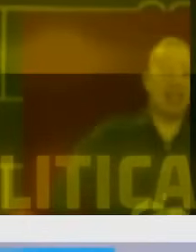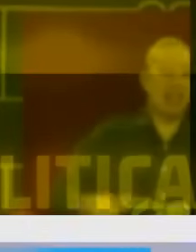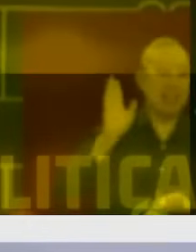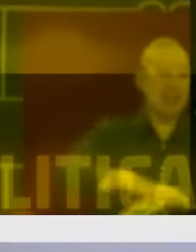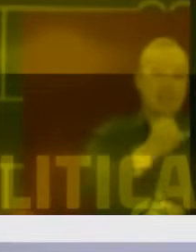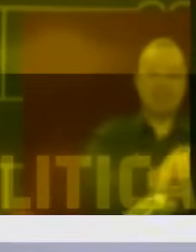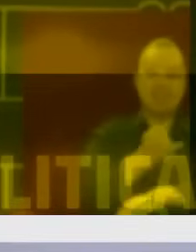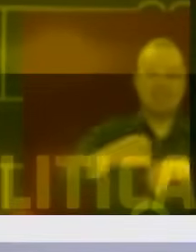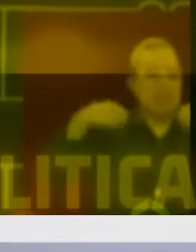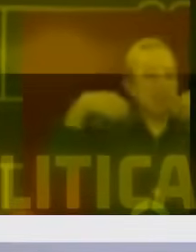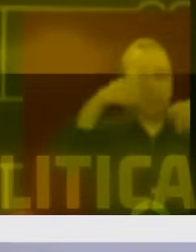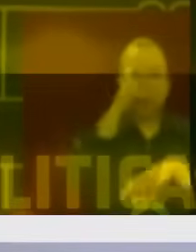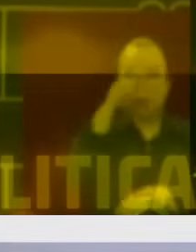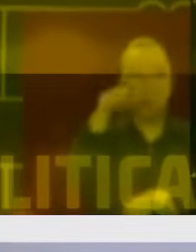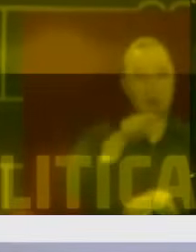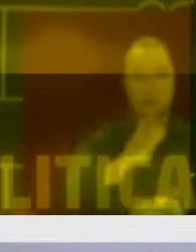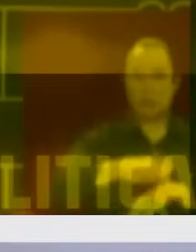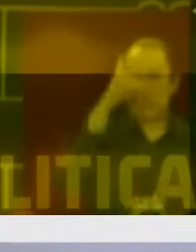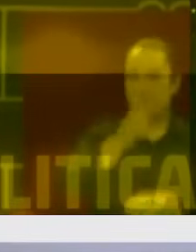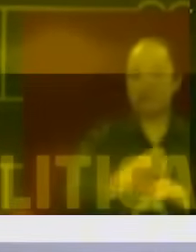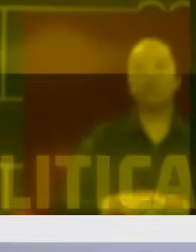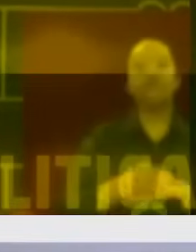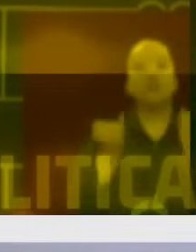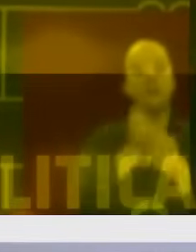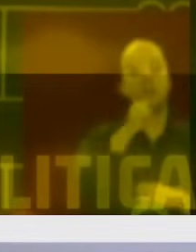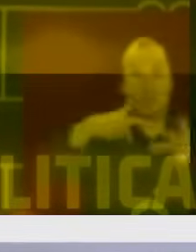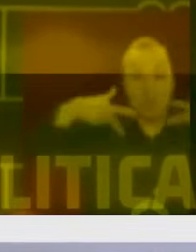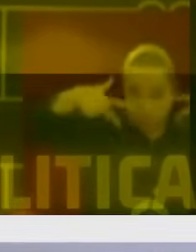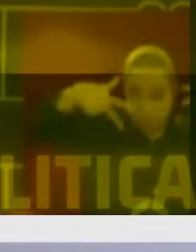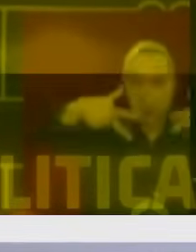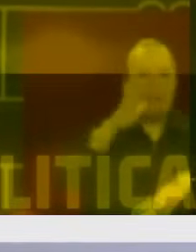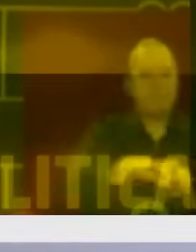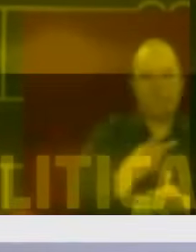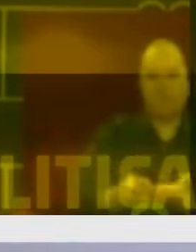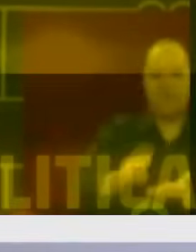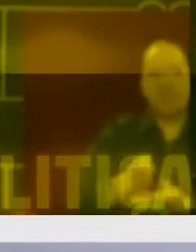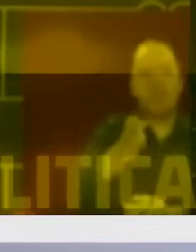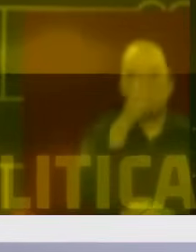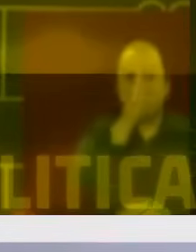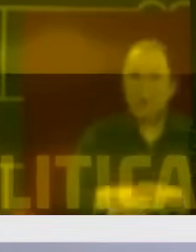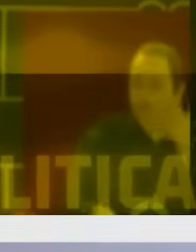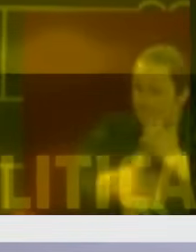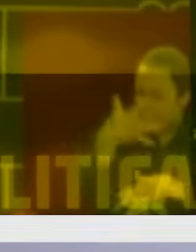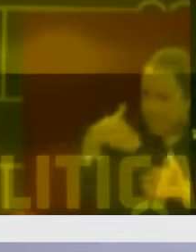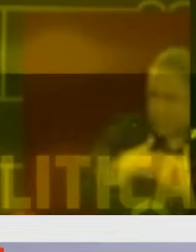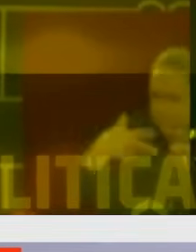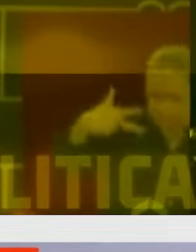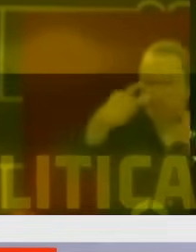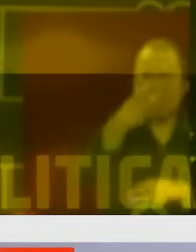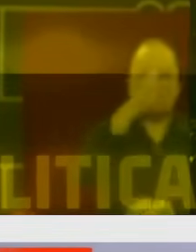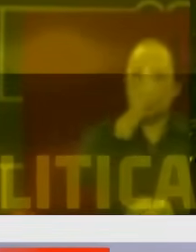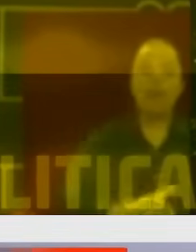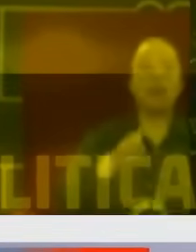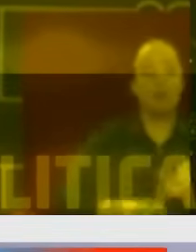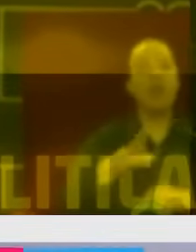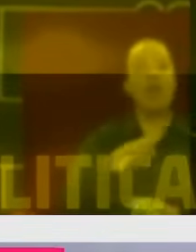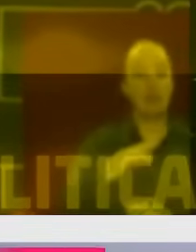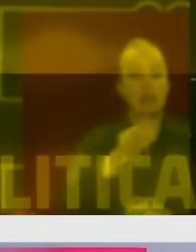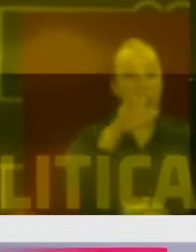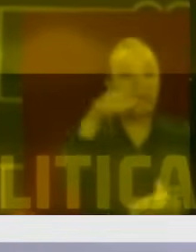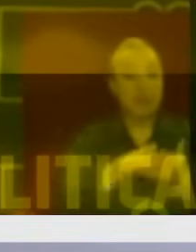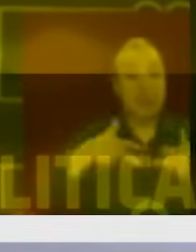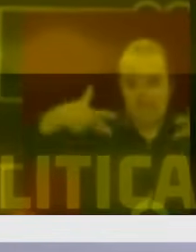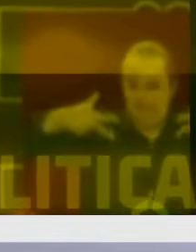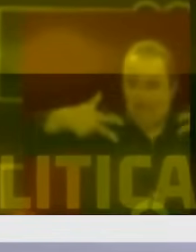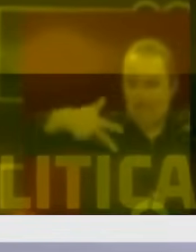convertido en uno de los peores estados tan peligrosos como ahora está. Esto es contrastar uh-huh. los dos